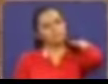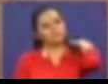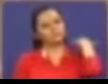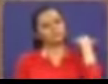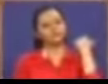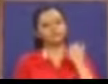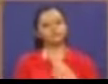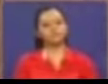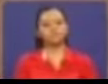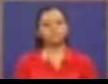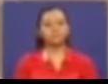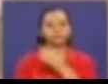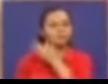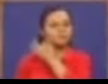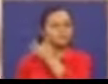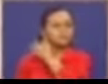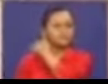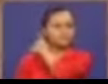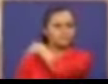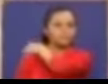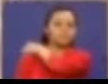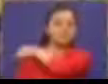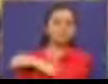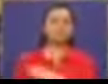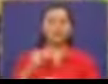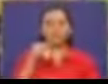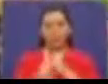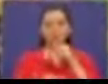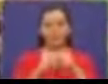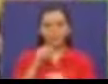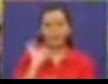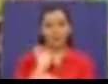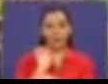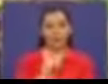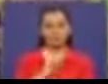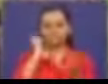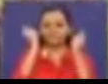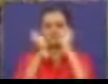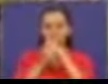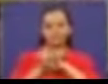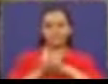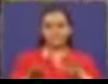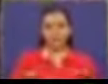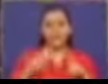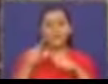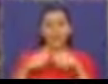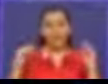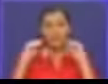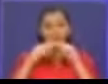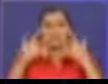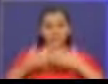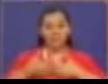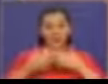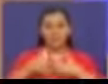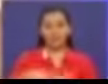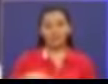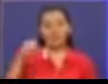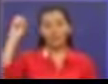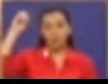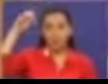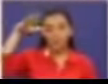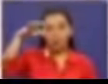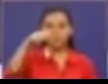vamos a ver. Ya estamos cambiando, ya el Ecuador cambió. Pero con las hidroeléctricas vamos a ser mucho más eficientes de energía. Con